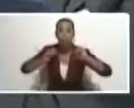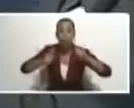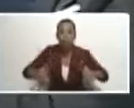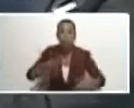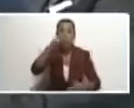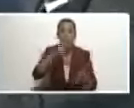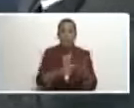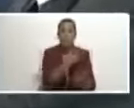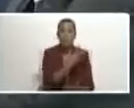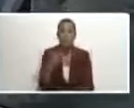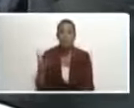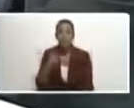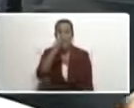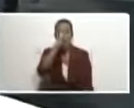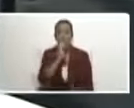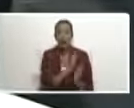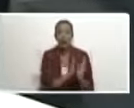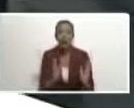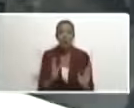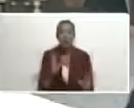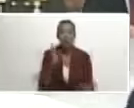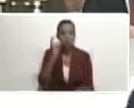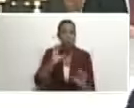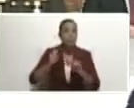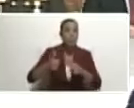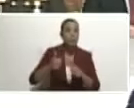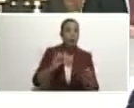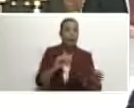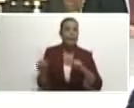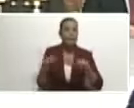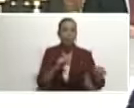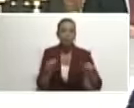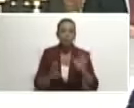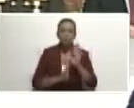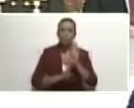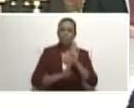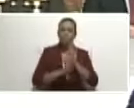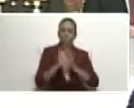un año que va a ser activo,